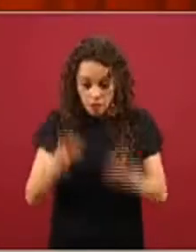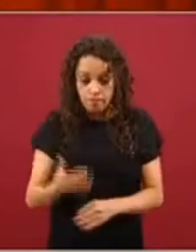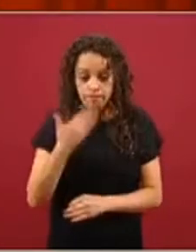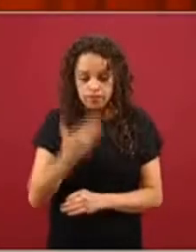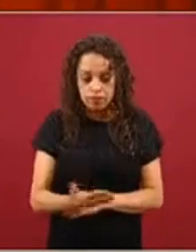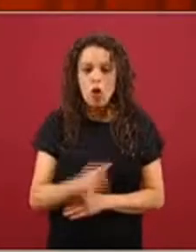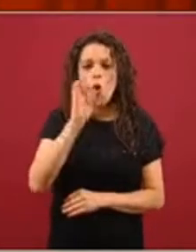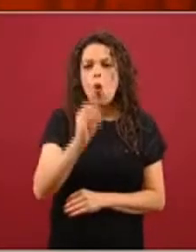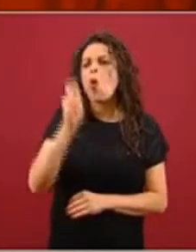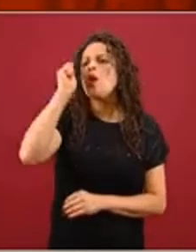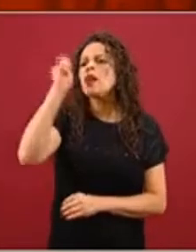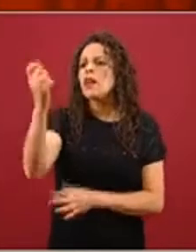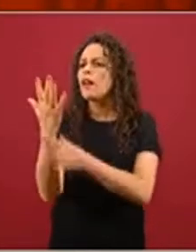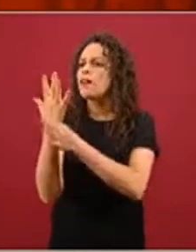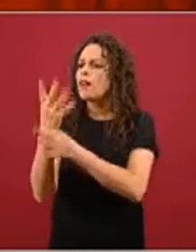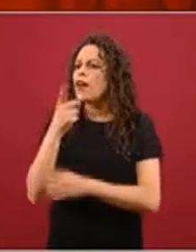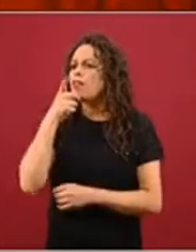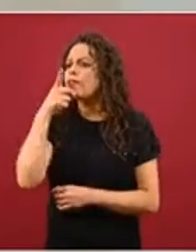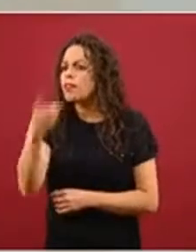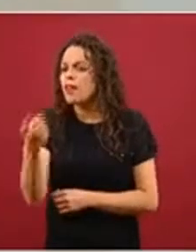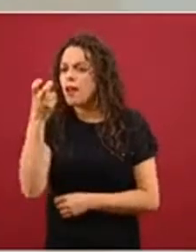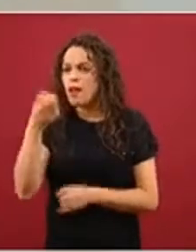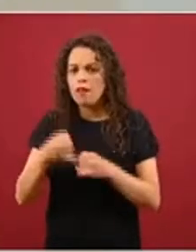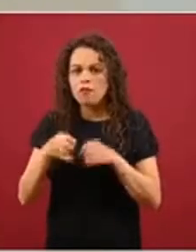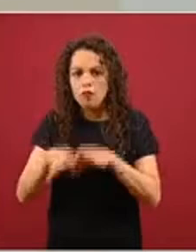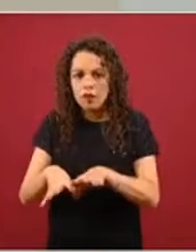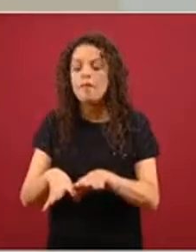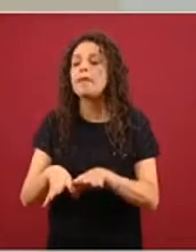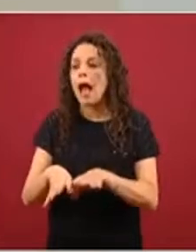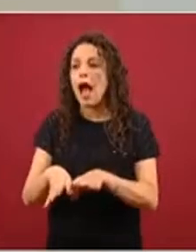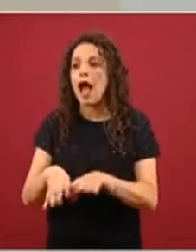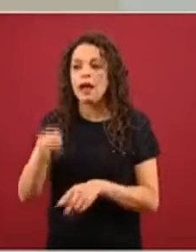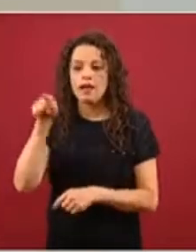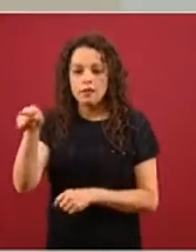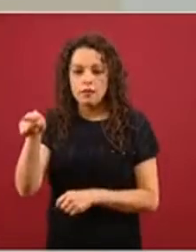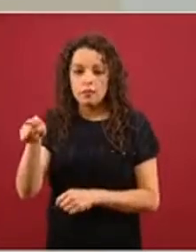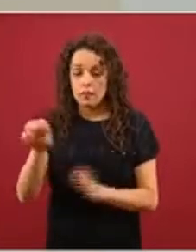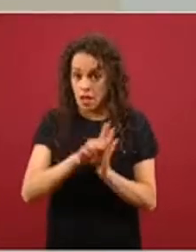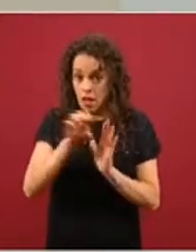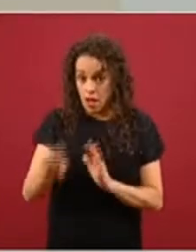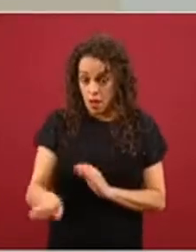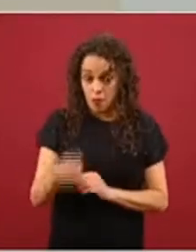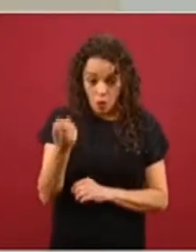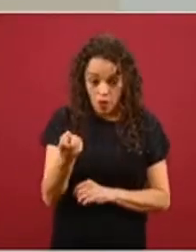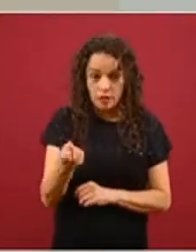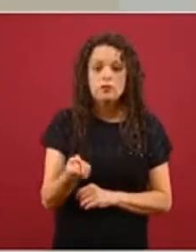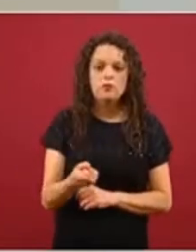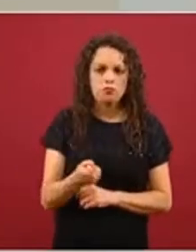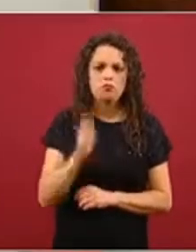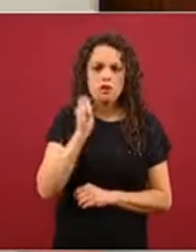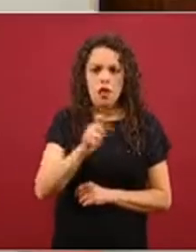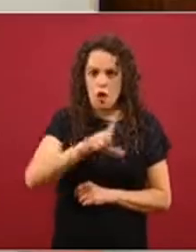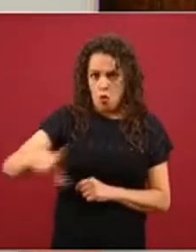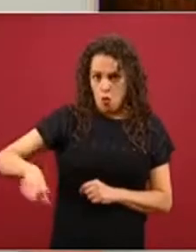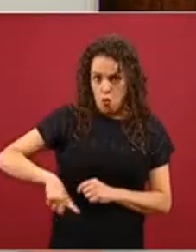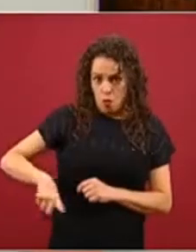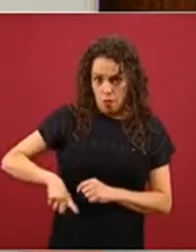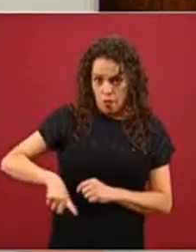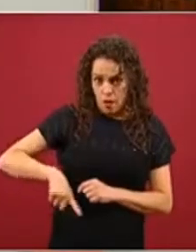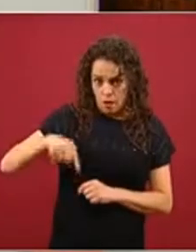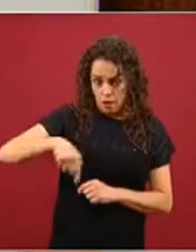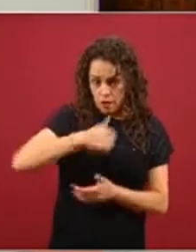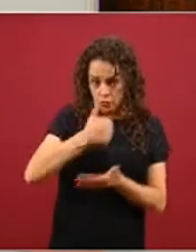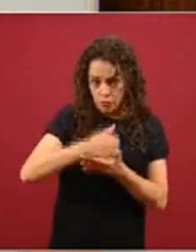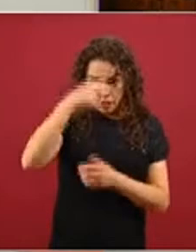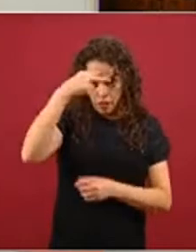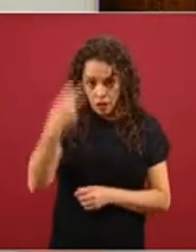la fuente primaria de quien produce la información, en este caso, ya sea el gobierno de la Ciudad de México o el gobierno federal,